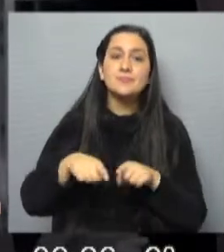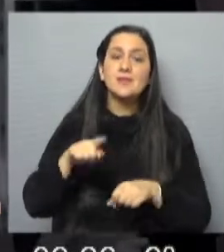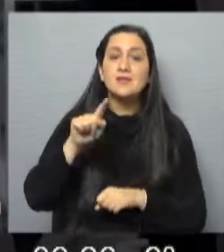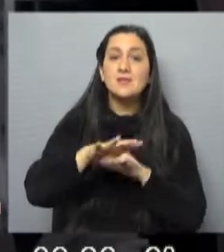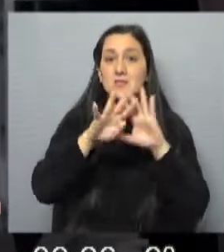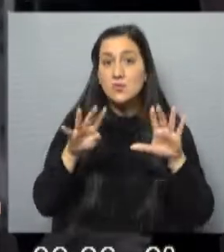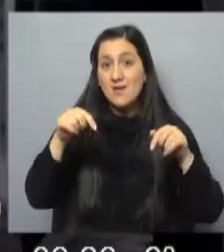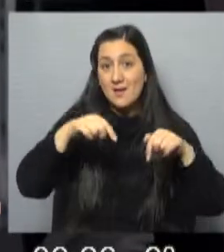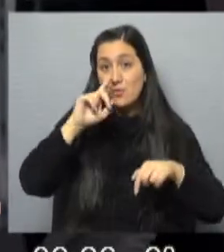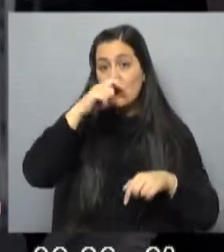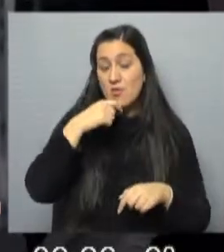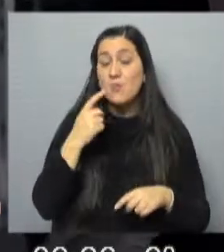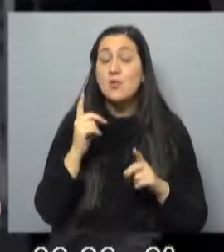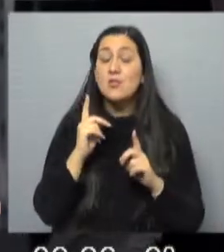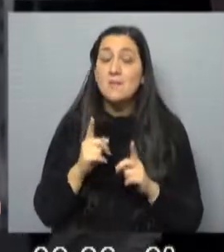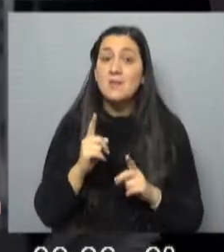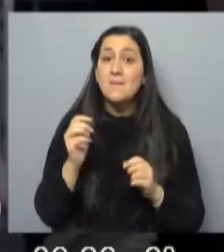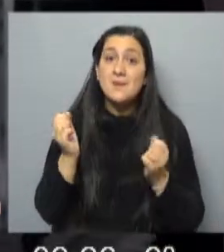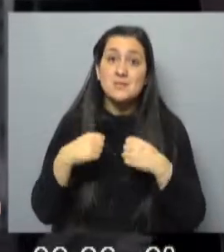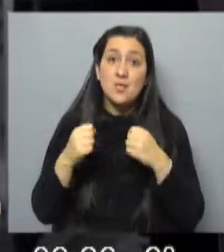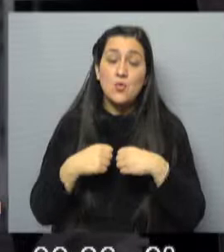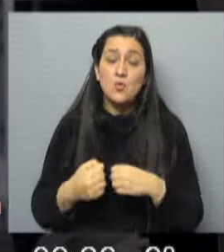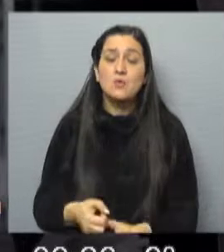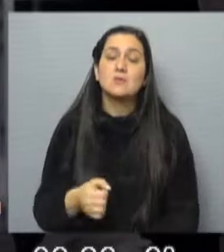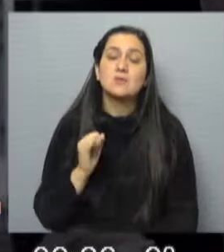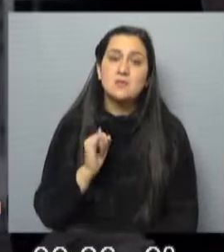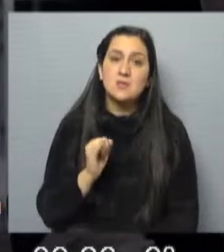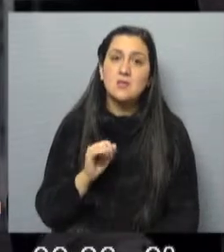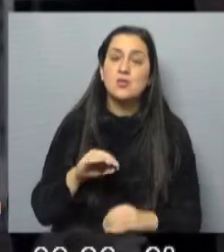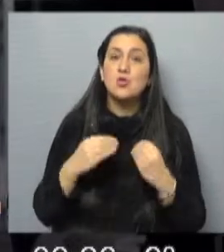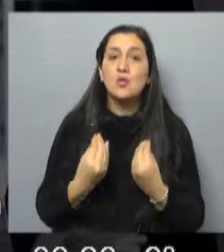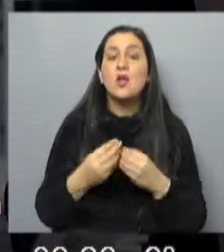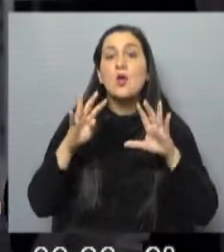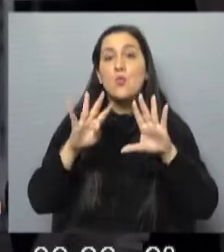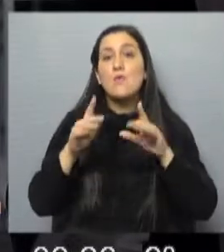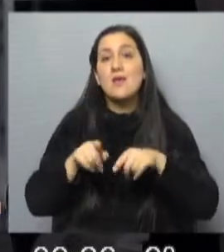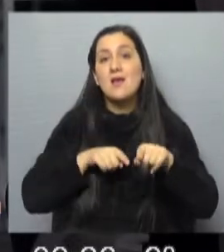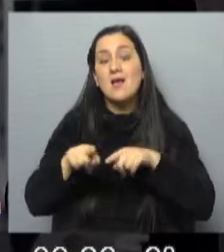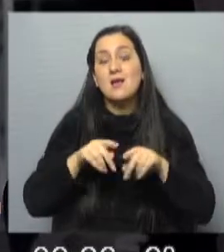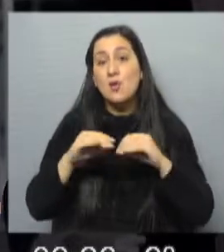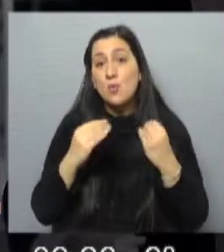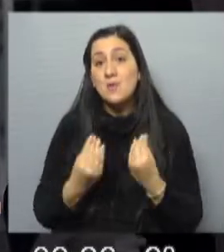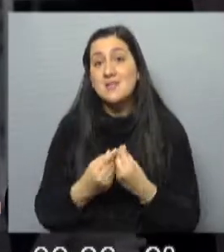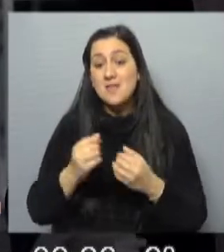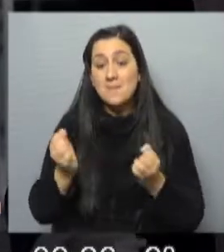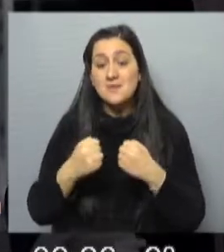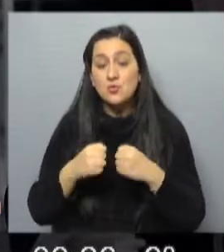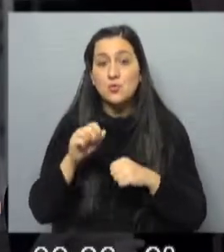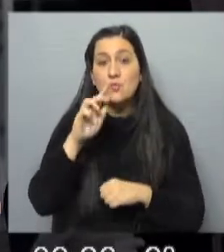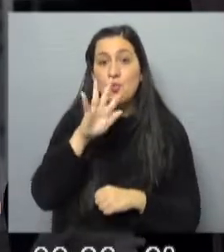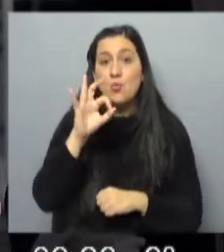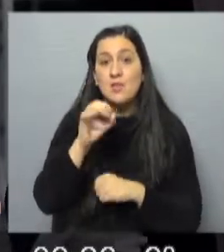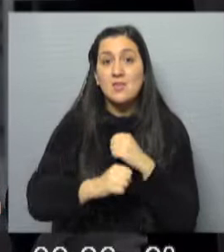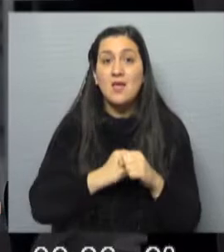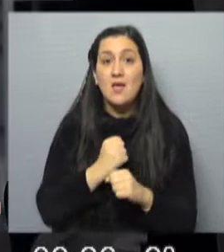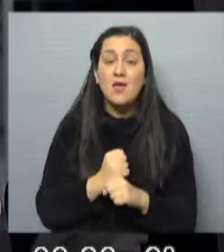aquí en Montevideo, pero también en Paysandú, nos decía. Sí, son 9 carreras completas que se dictan en la sede de Paysandú, donde tenemos 40 años ya